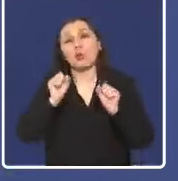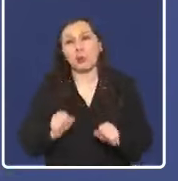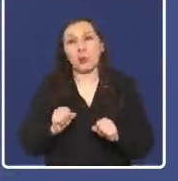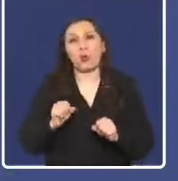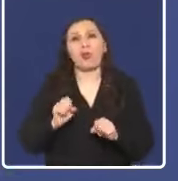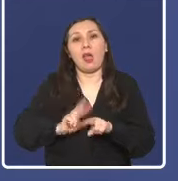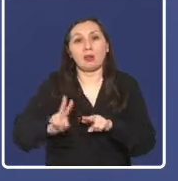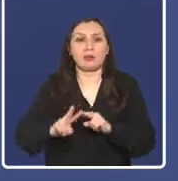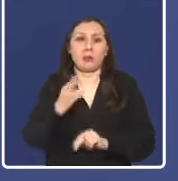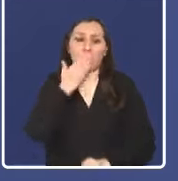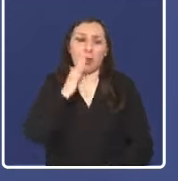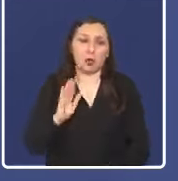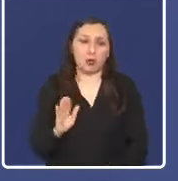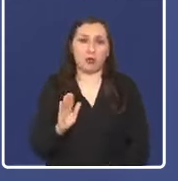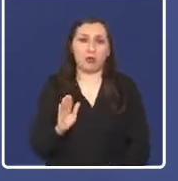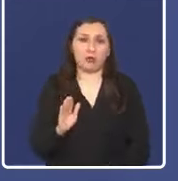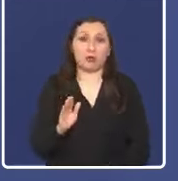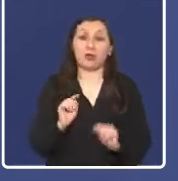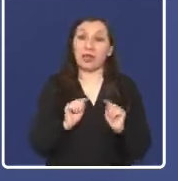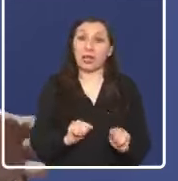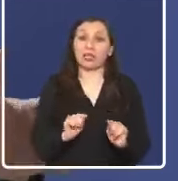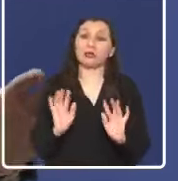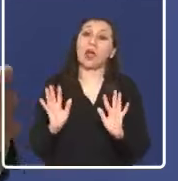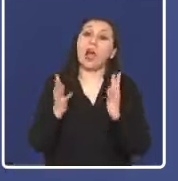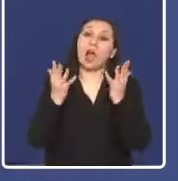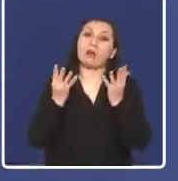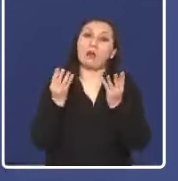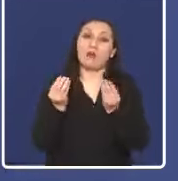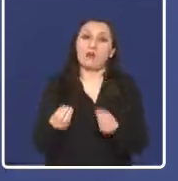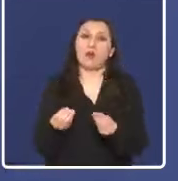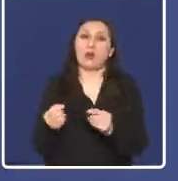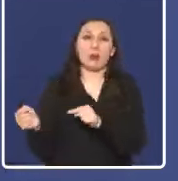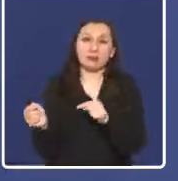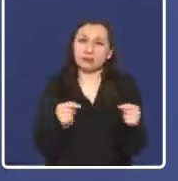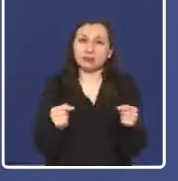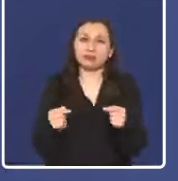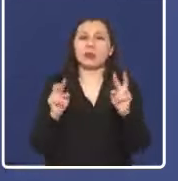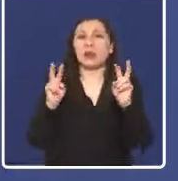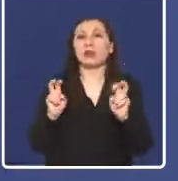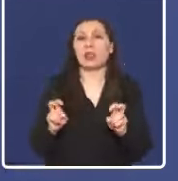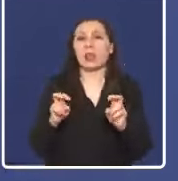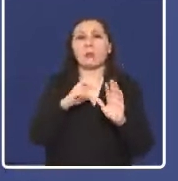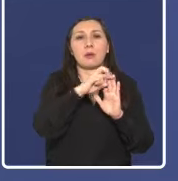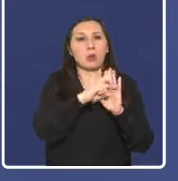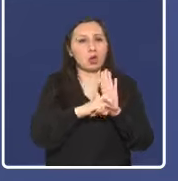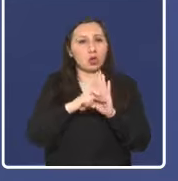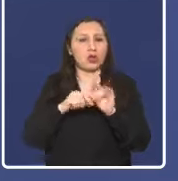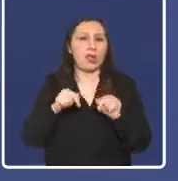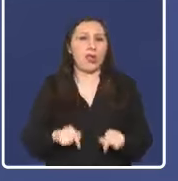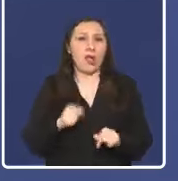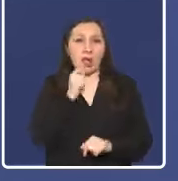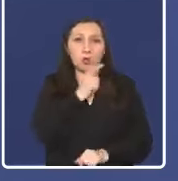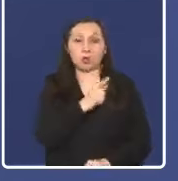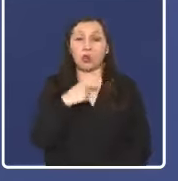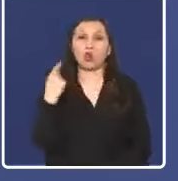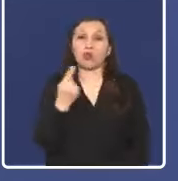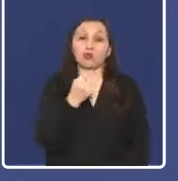mejor. Y en esto quizás sea bueno que discutamos respecto de protocolos sobre estas acusaciones.